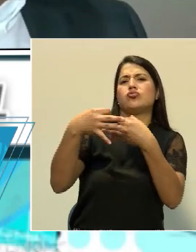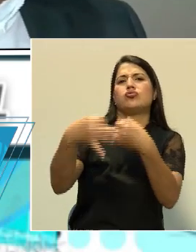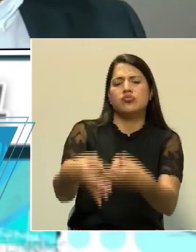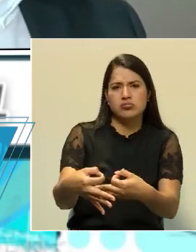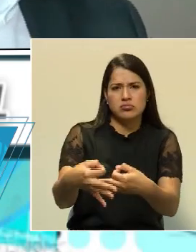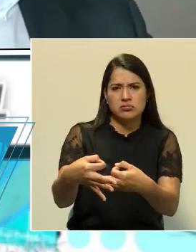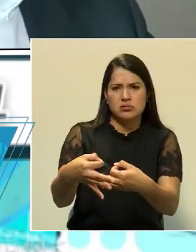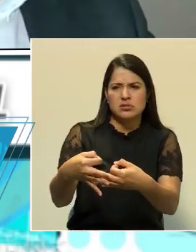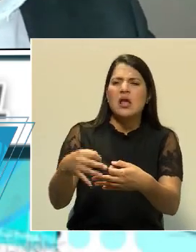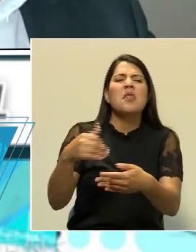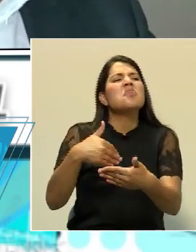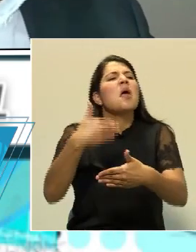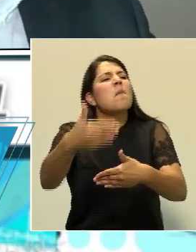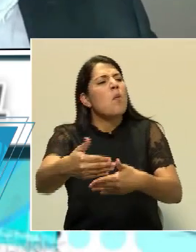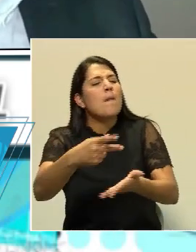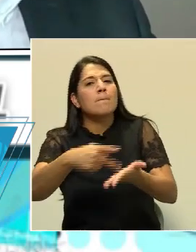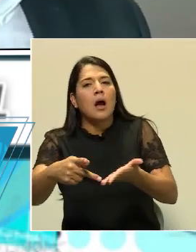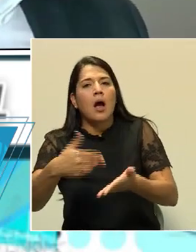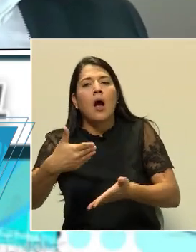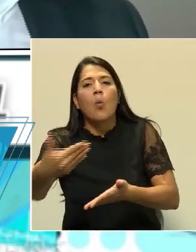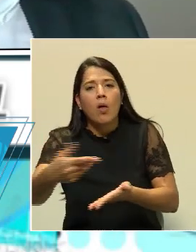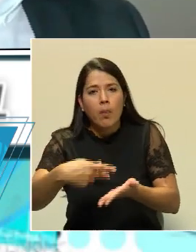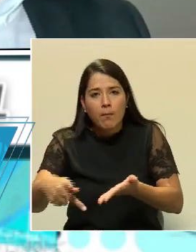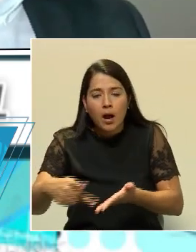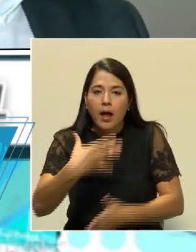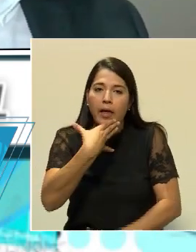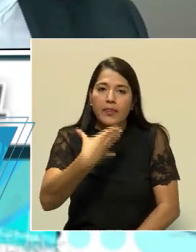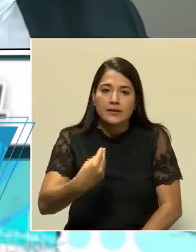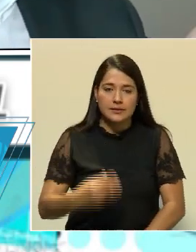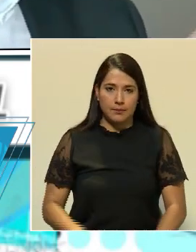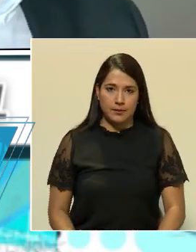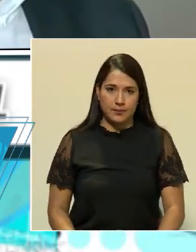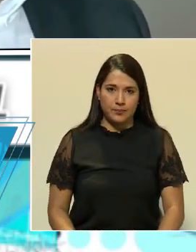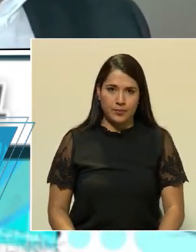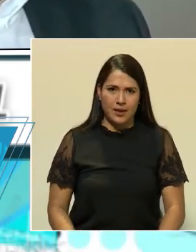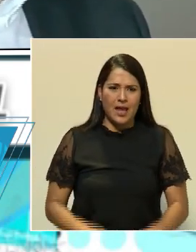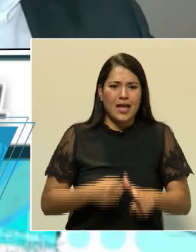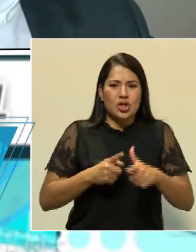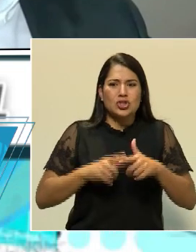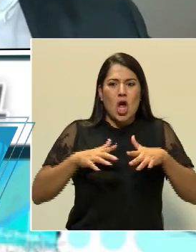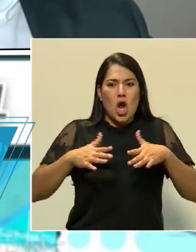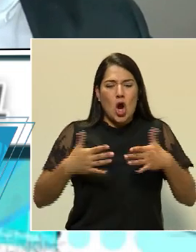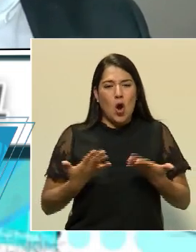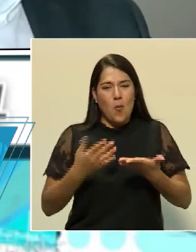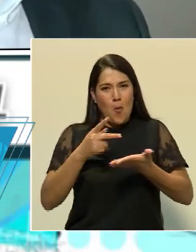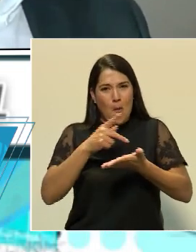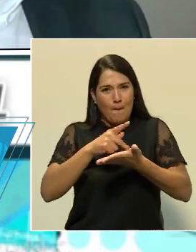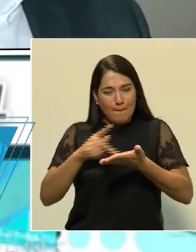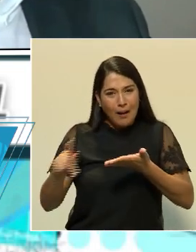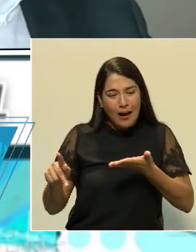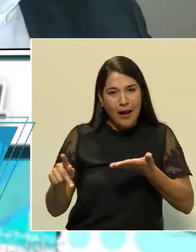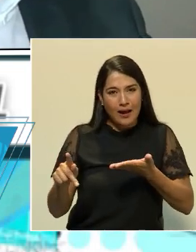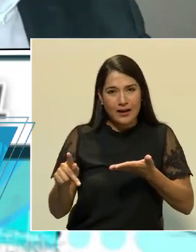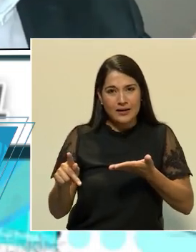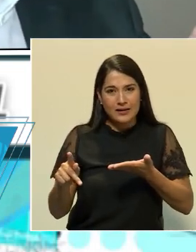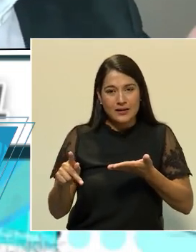diciembre. ¿Cómo las vamos a pagar? Si donde podíamos hacer ir saliendo con